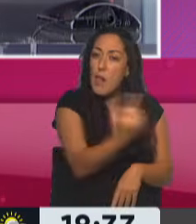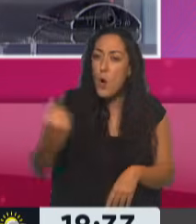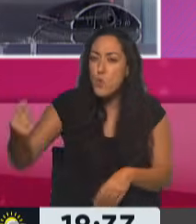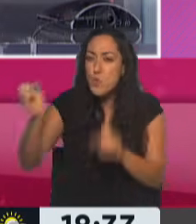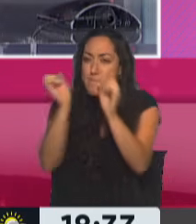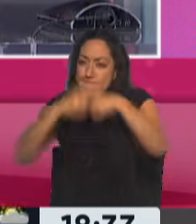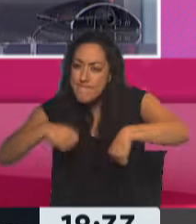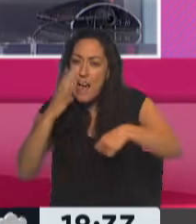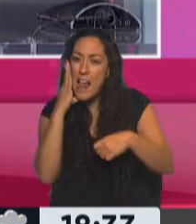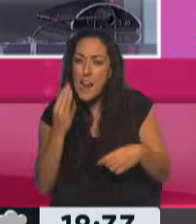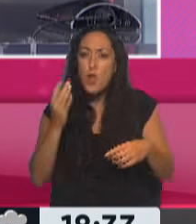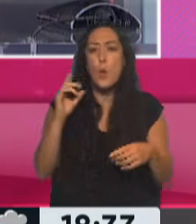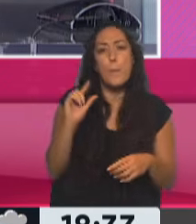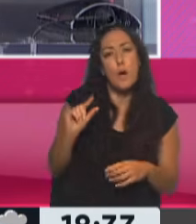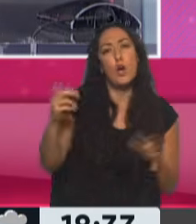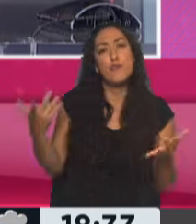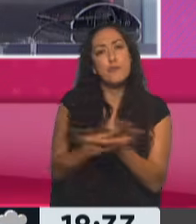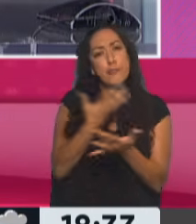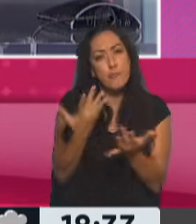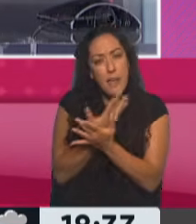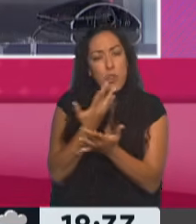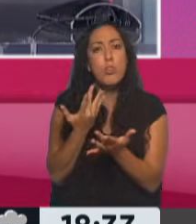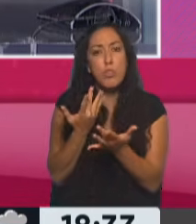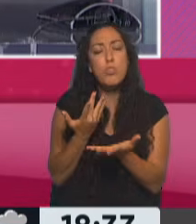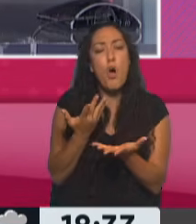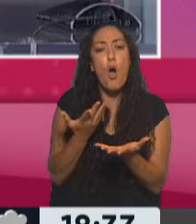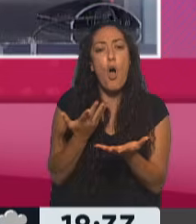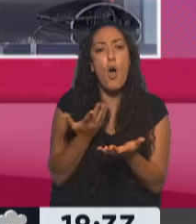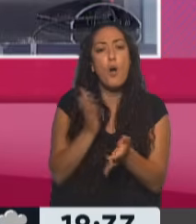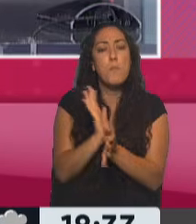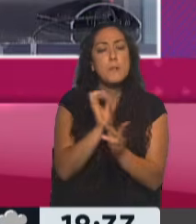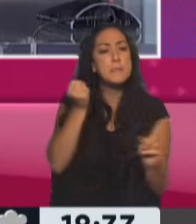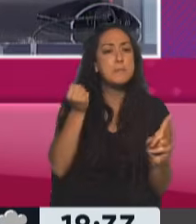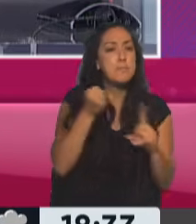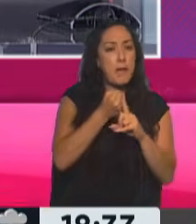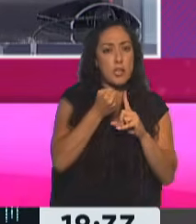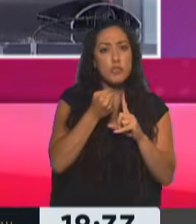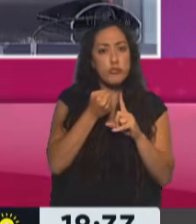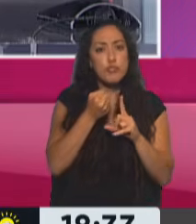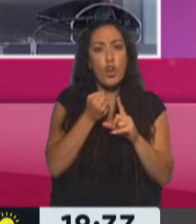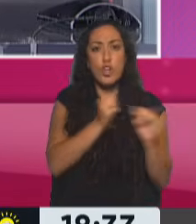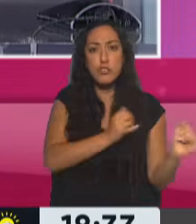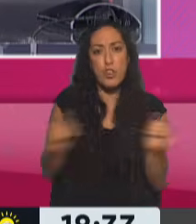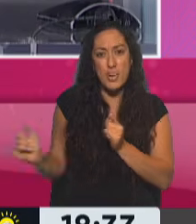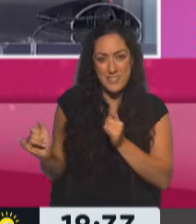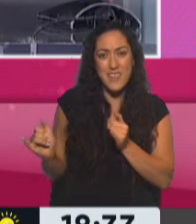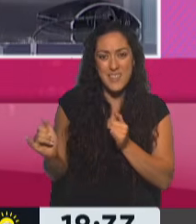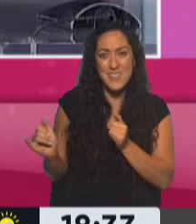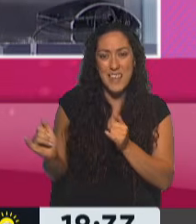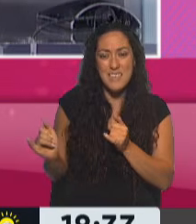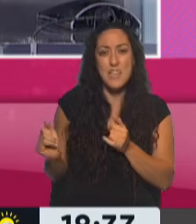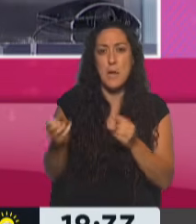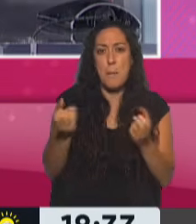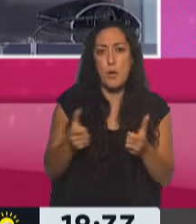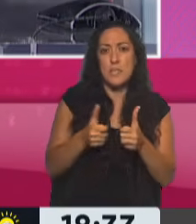está sufriendo de alguna manera algún mecanismo de impacto en los adolescentes de la utilización de